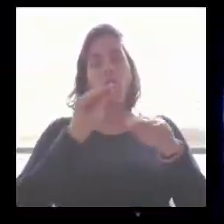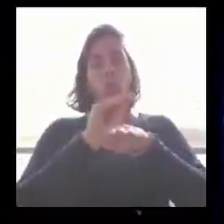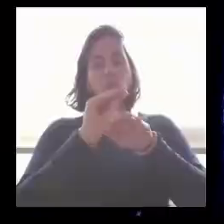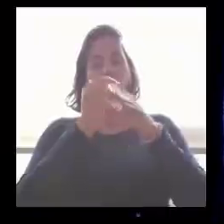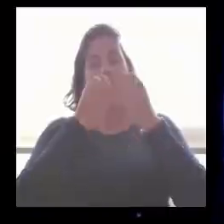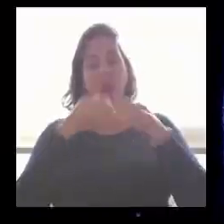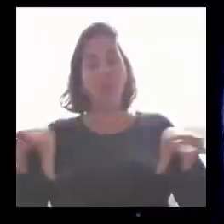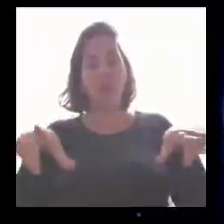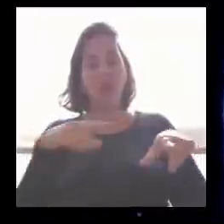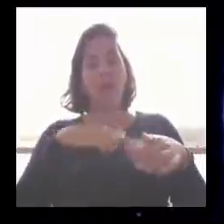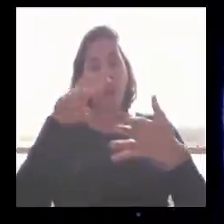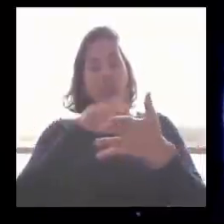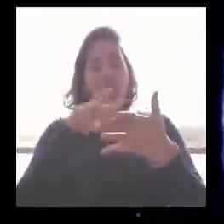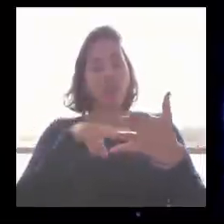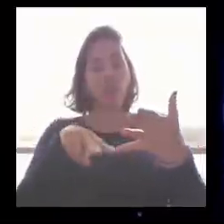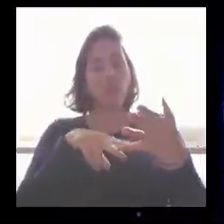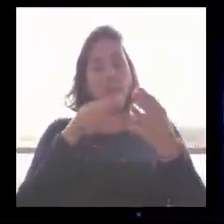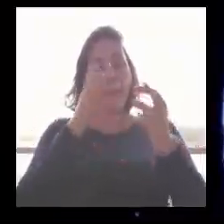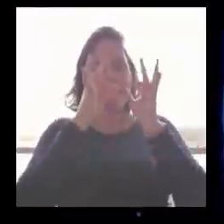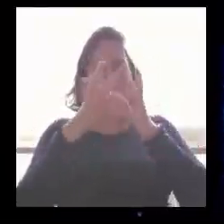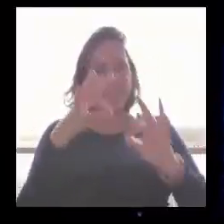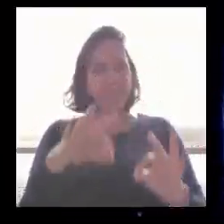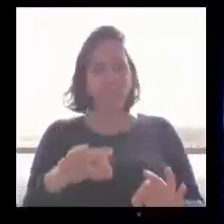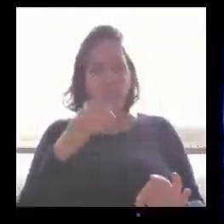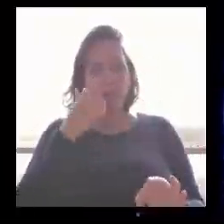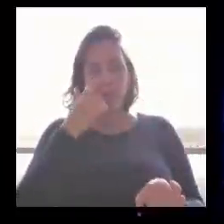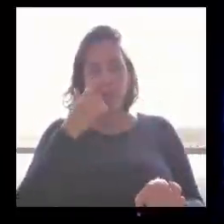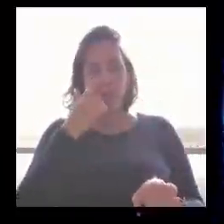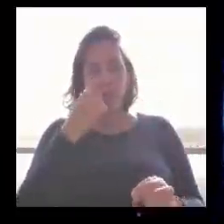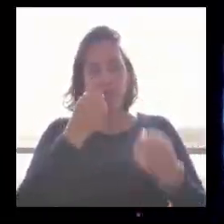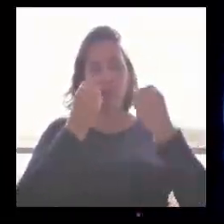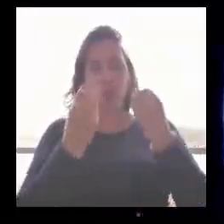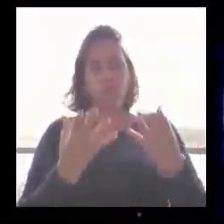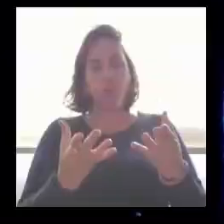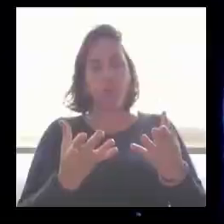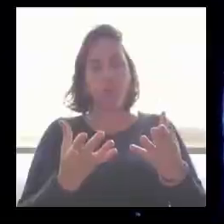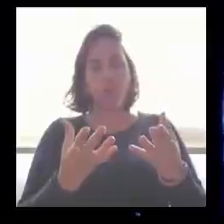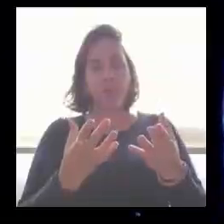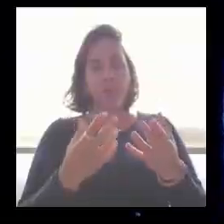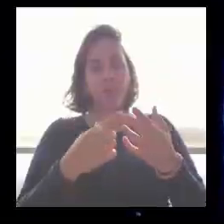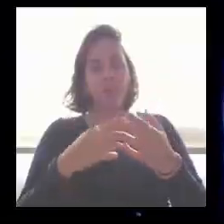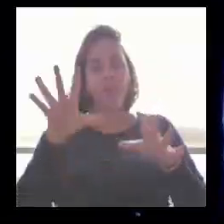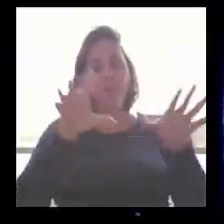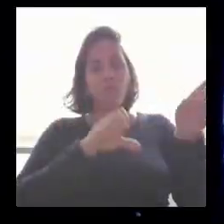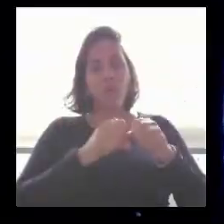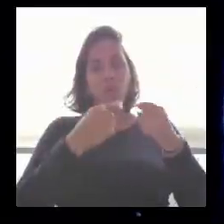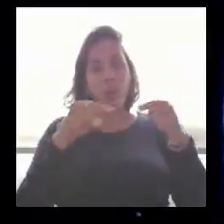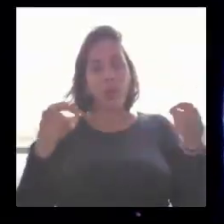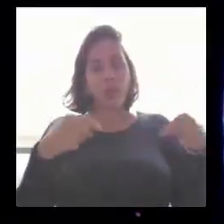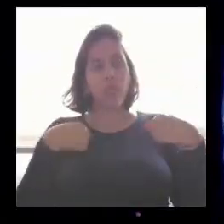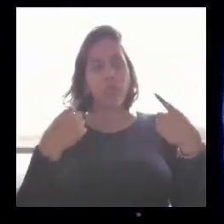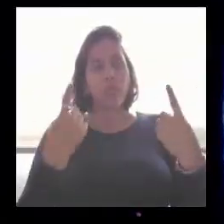lectura es mucho más preciso porque involucra aparte objetos donde debe